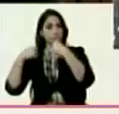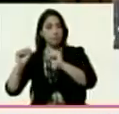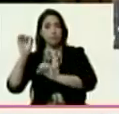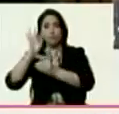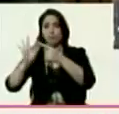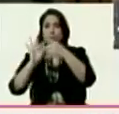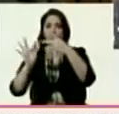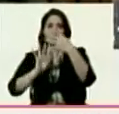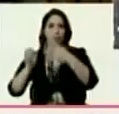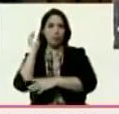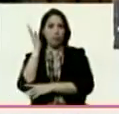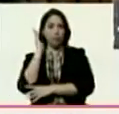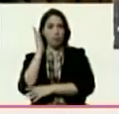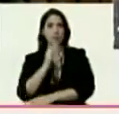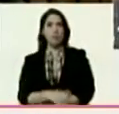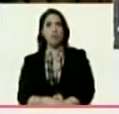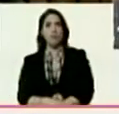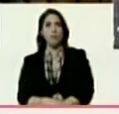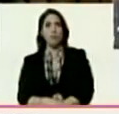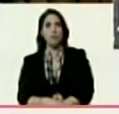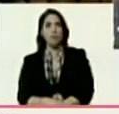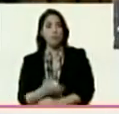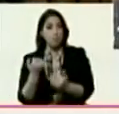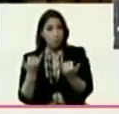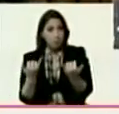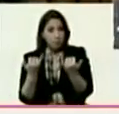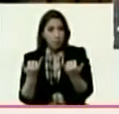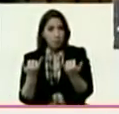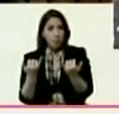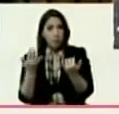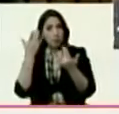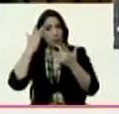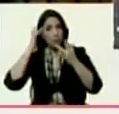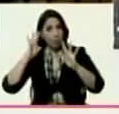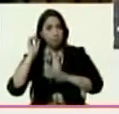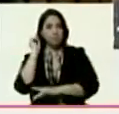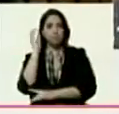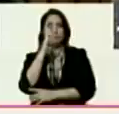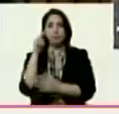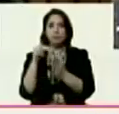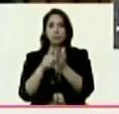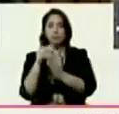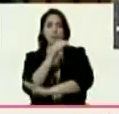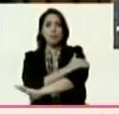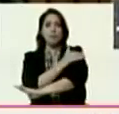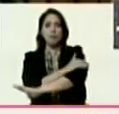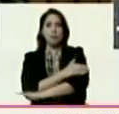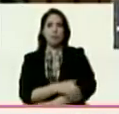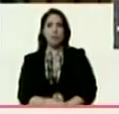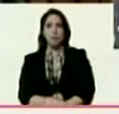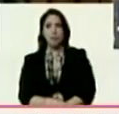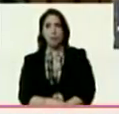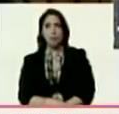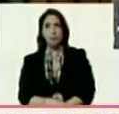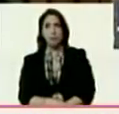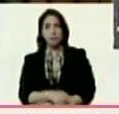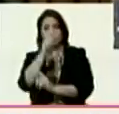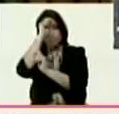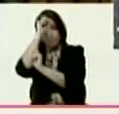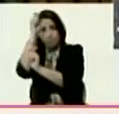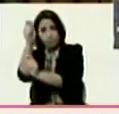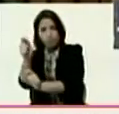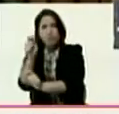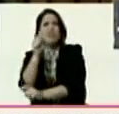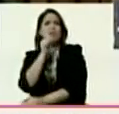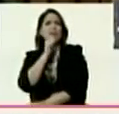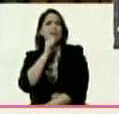parlamentarias. Esta vez, la pretensión de la Asamblea Nacional en desacato de reconocer a quienes